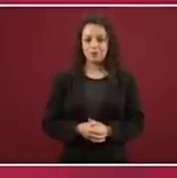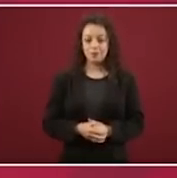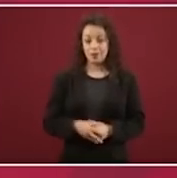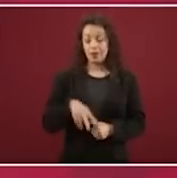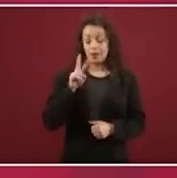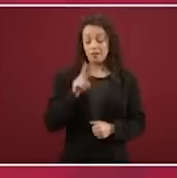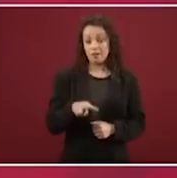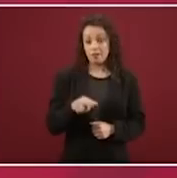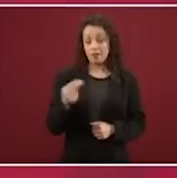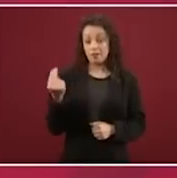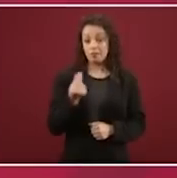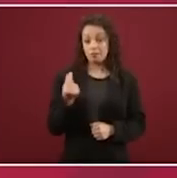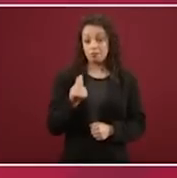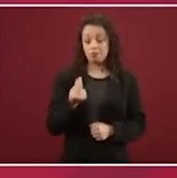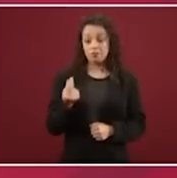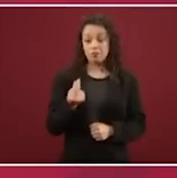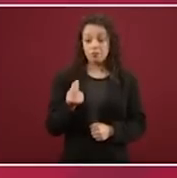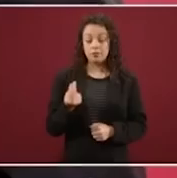tenemos que